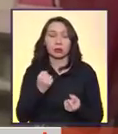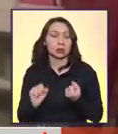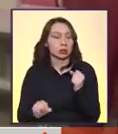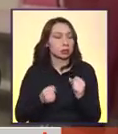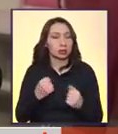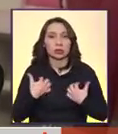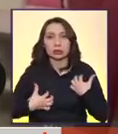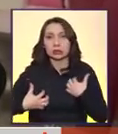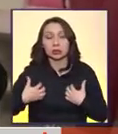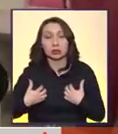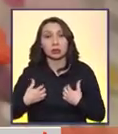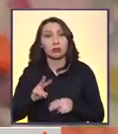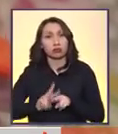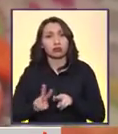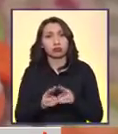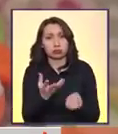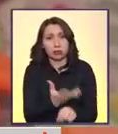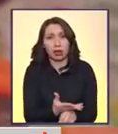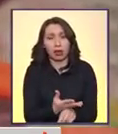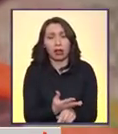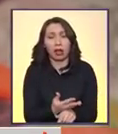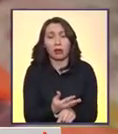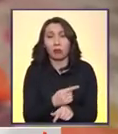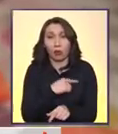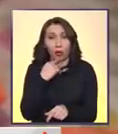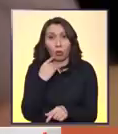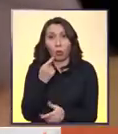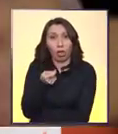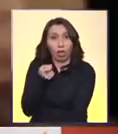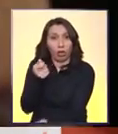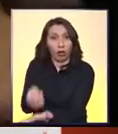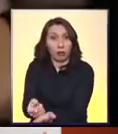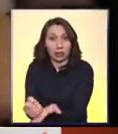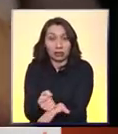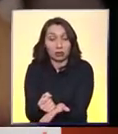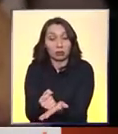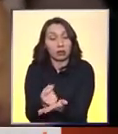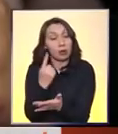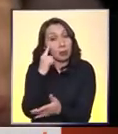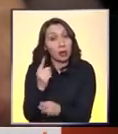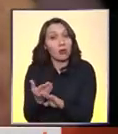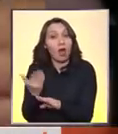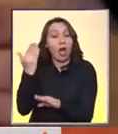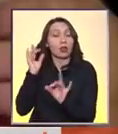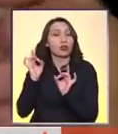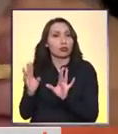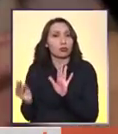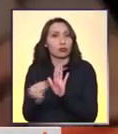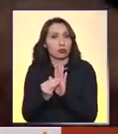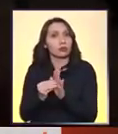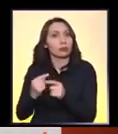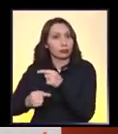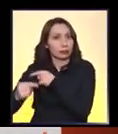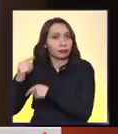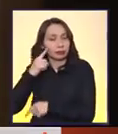La solución existe, pero lejos de su alcance económico. Pero hay un precedente.